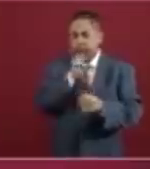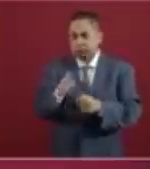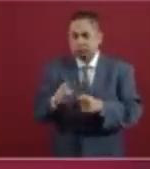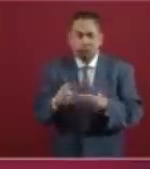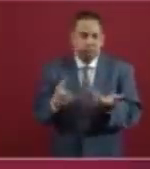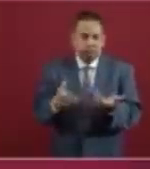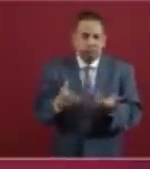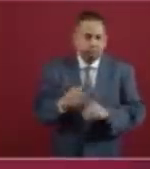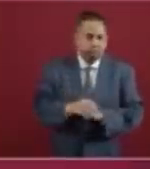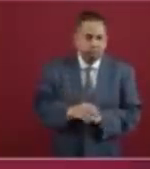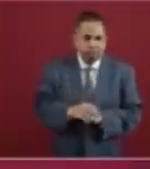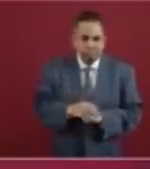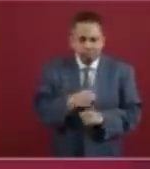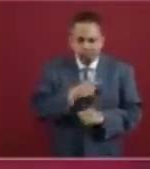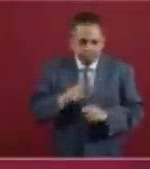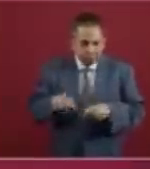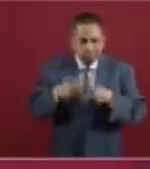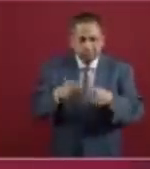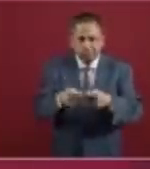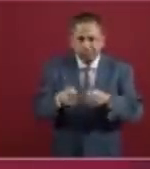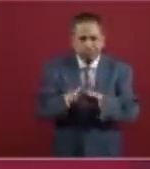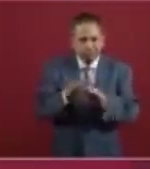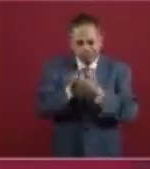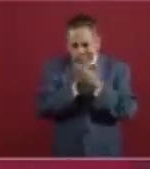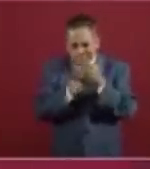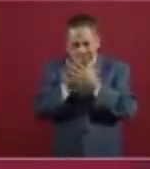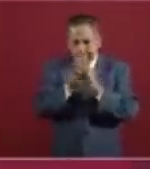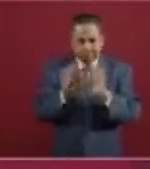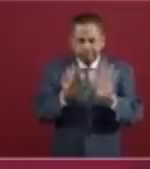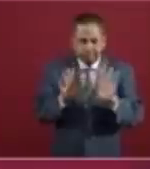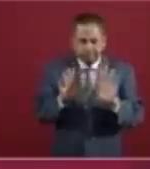que hacer, tendría yo también que